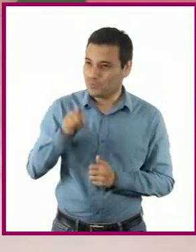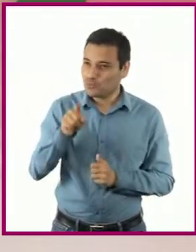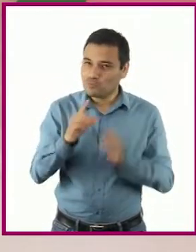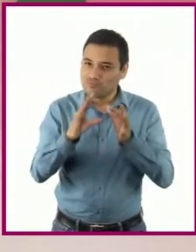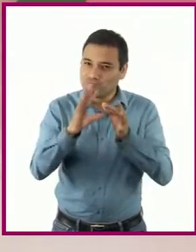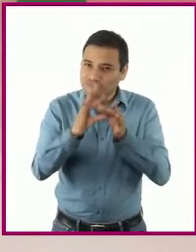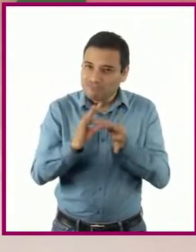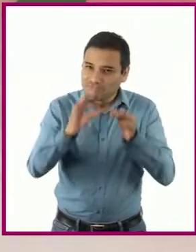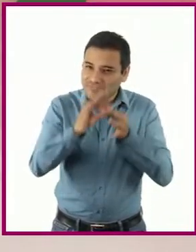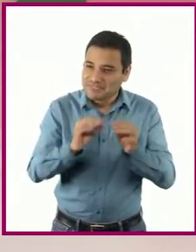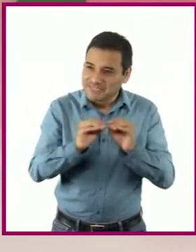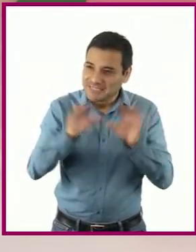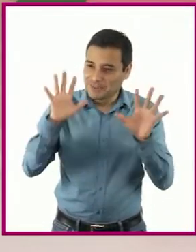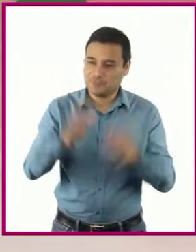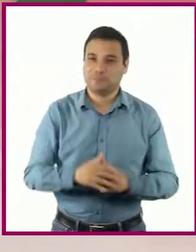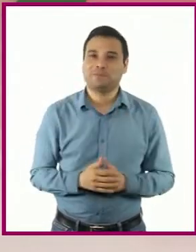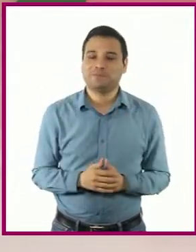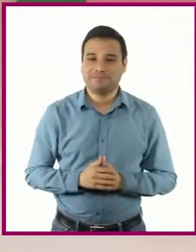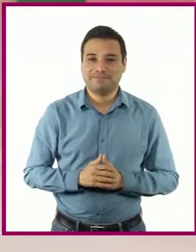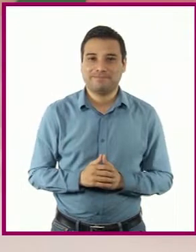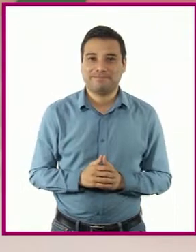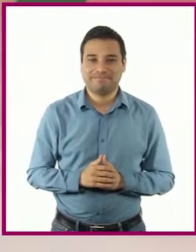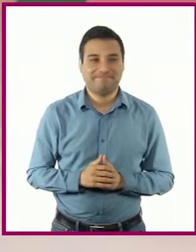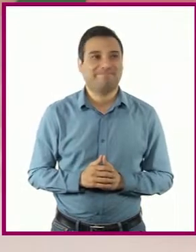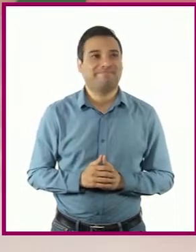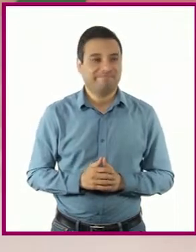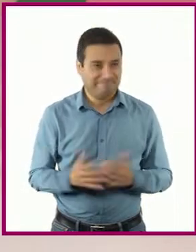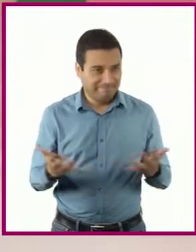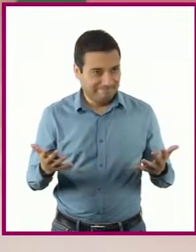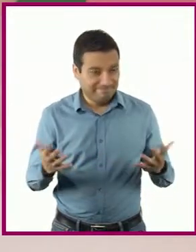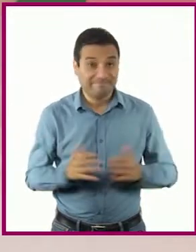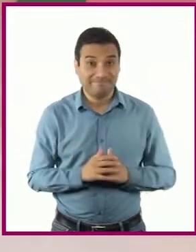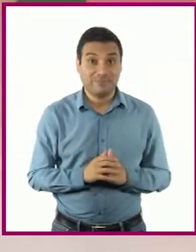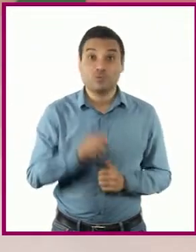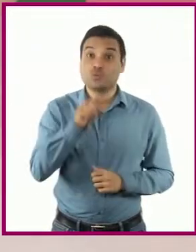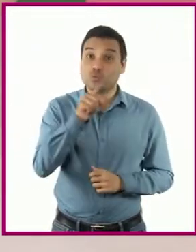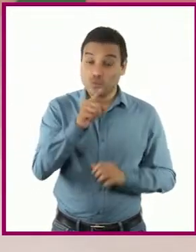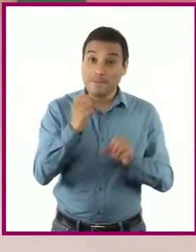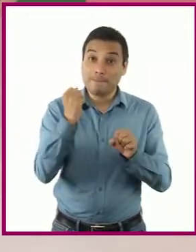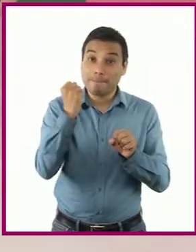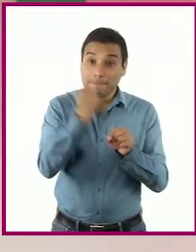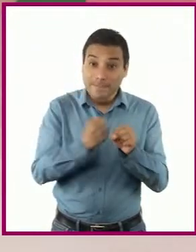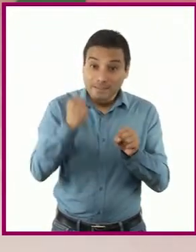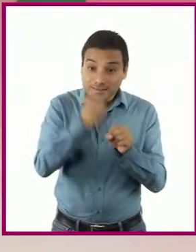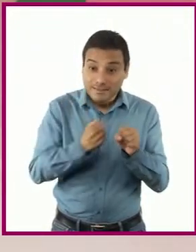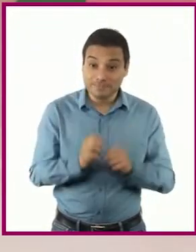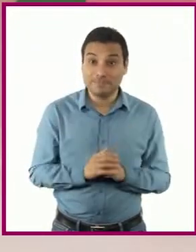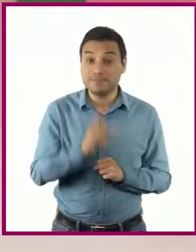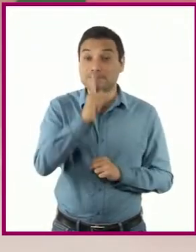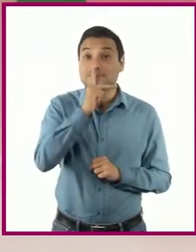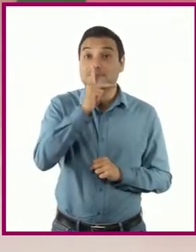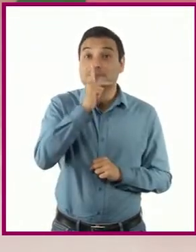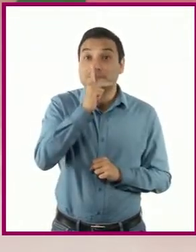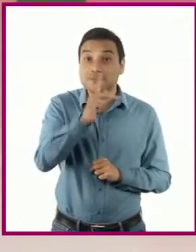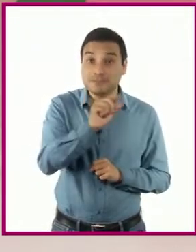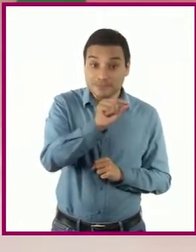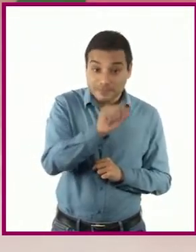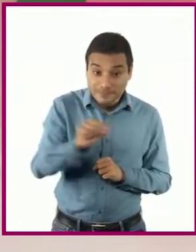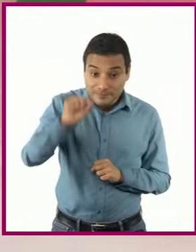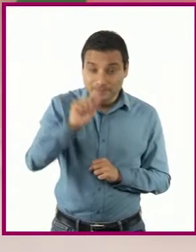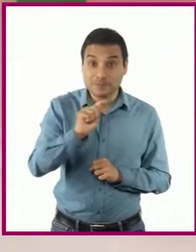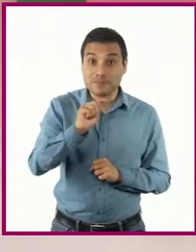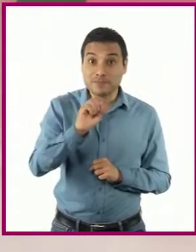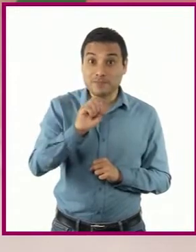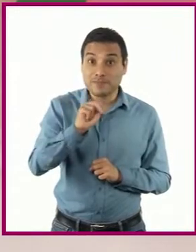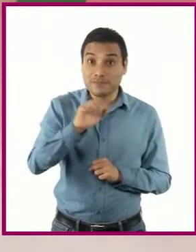que todo quede más claro. ¡Claro que sí! No olviden practicar identificando en cada palabra la sílaba tónica.